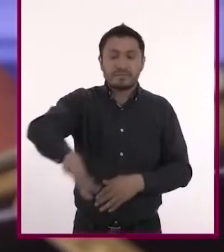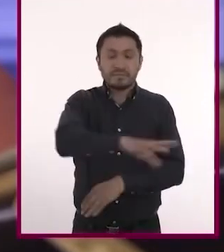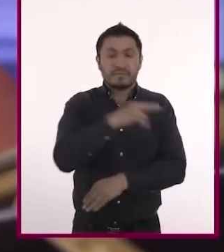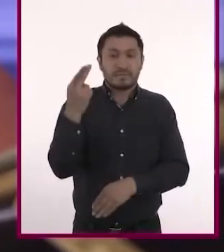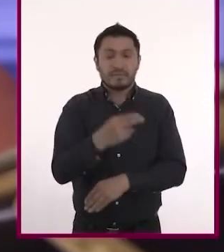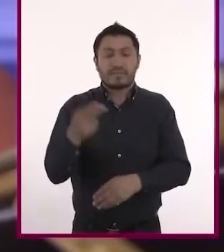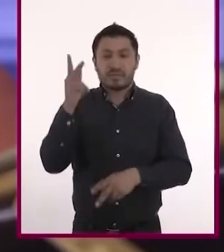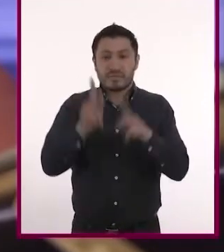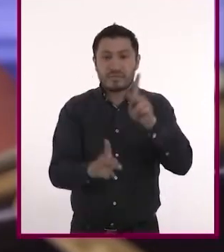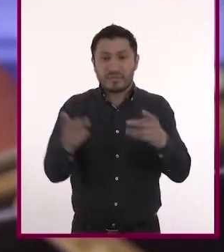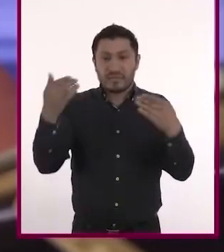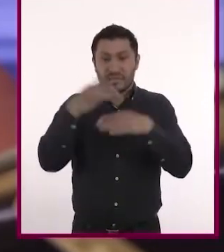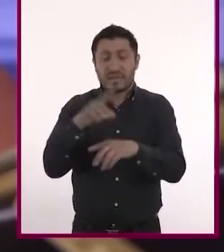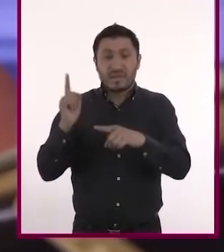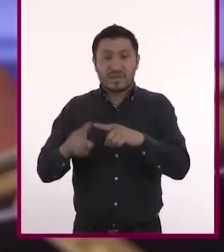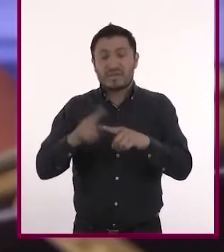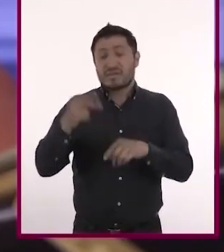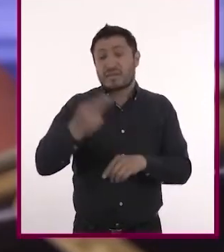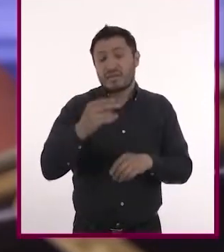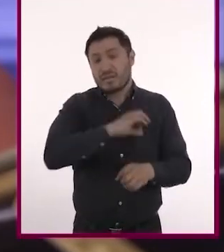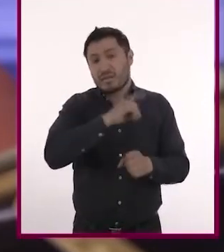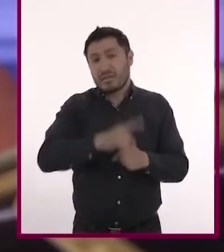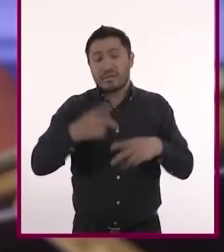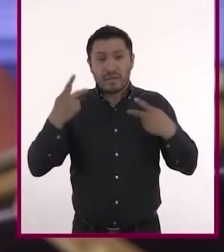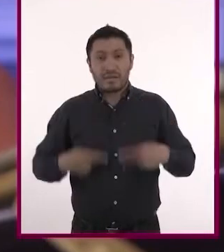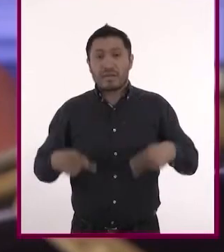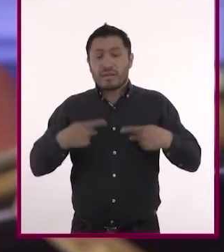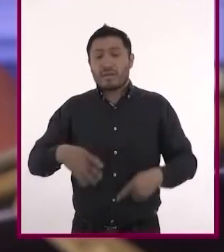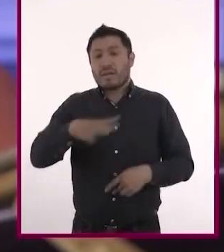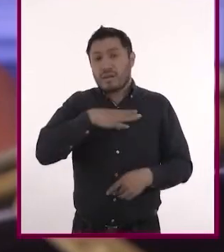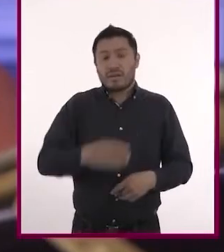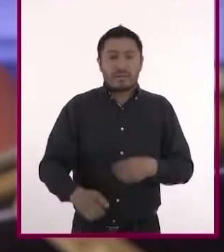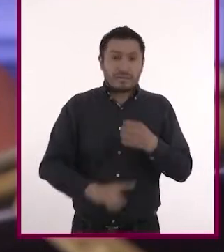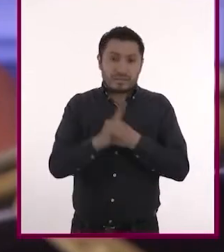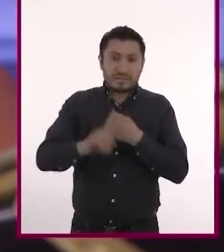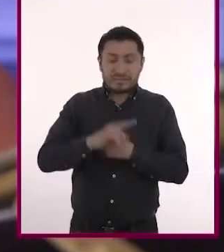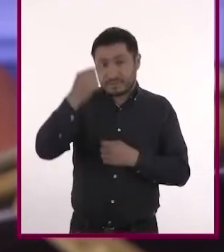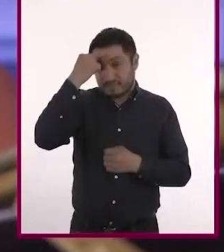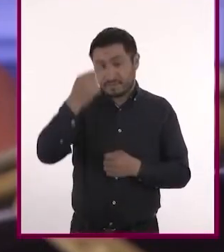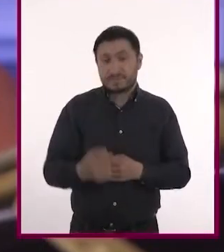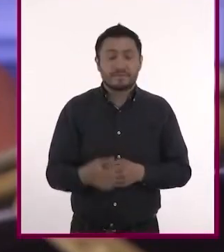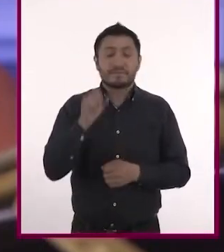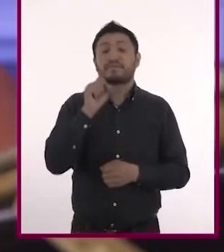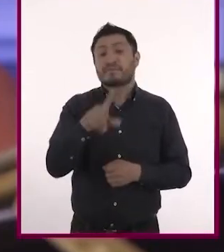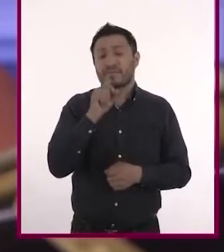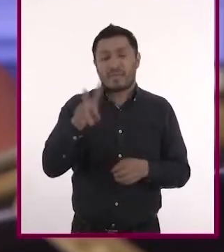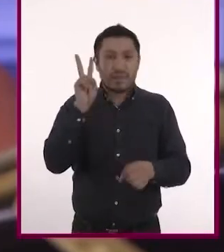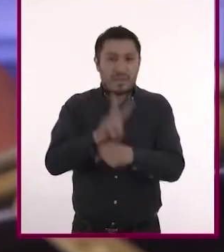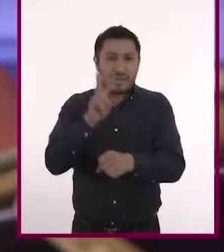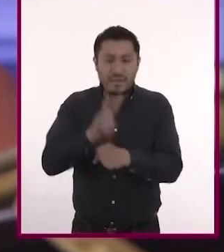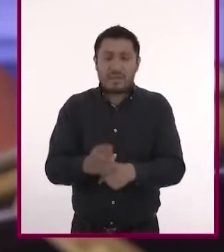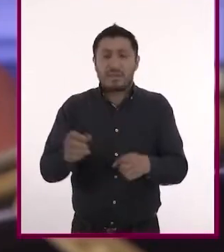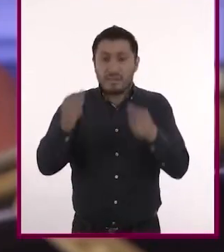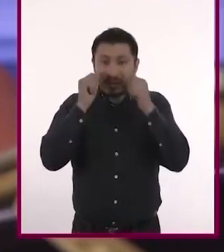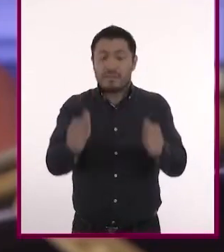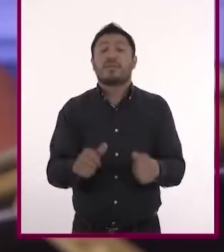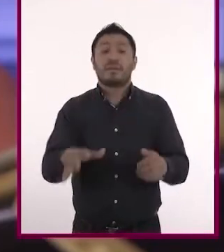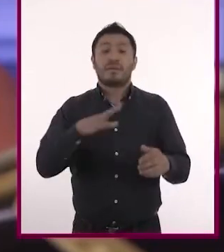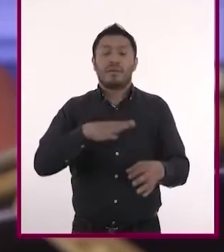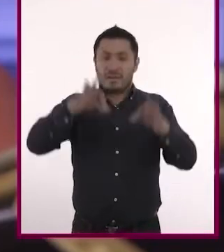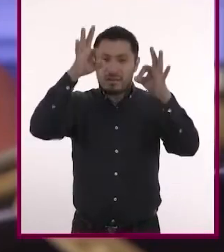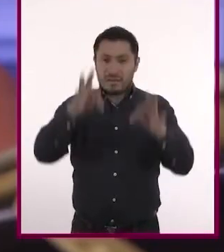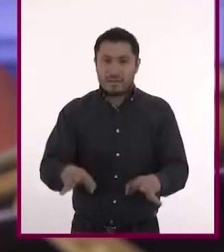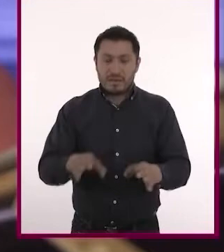necesitamos hablar y difundir las necesidades y oportunidades de las personas que tienen algún trastorno mental, así como vigilar que la atención que se les brinda sea